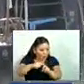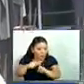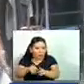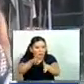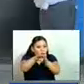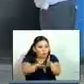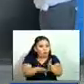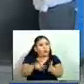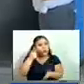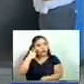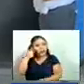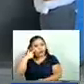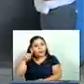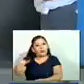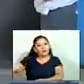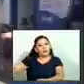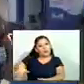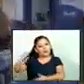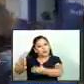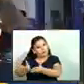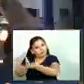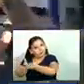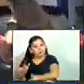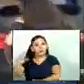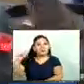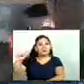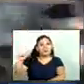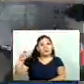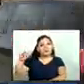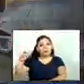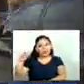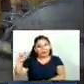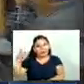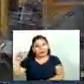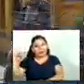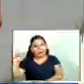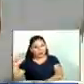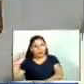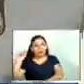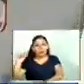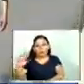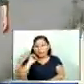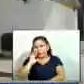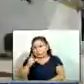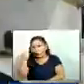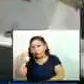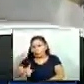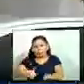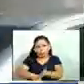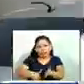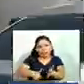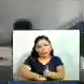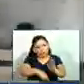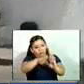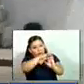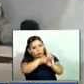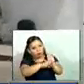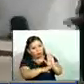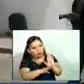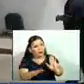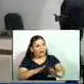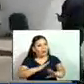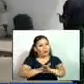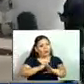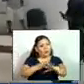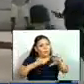del municipio de Santa Rosa de Lima por lo que el alcalde reiteró que se están estableciendo una serie de medidas para evitar